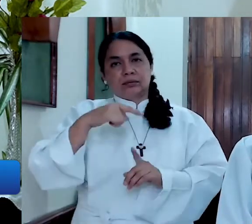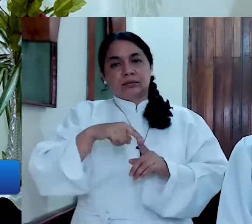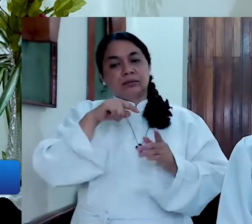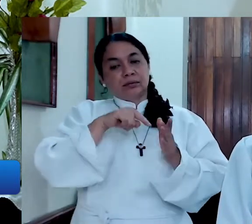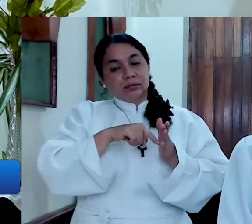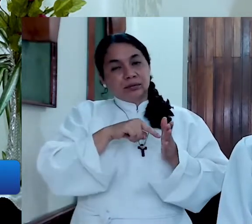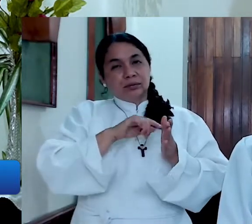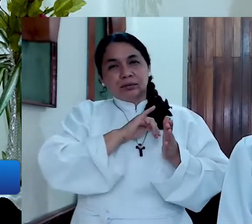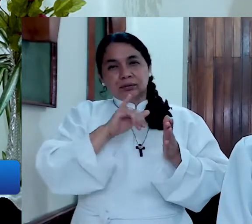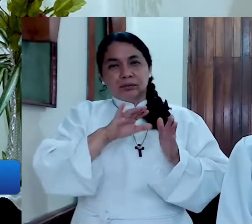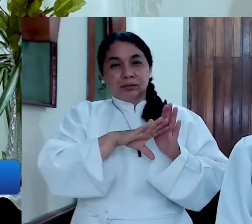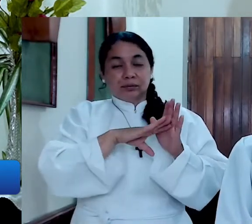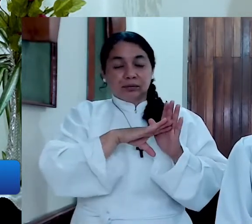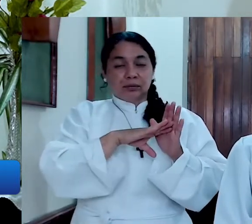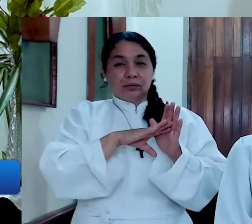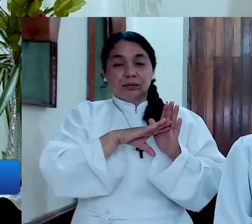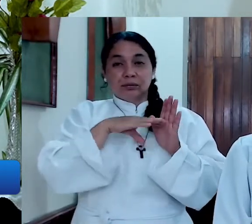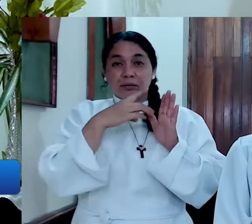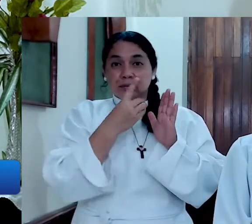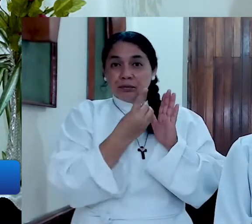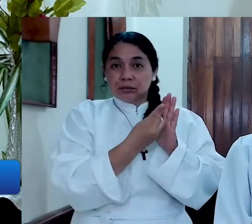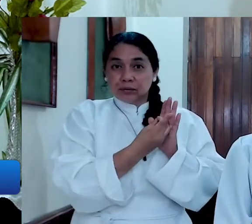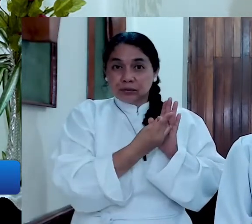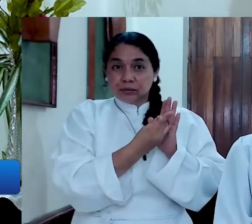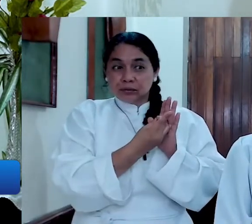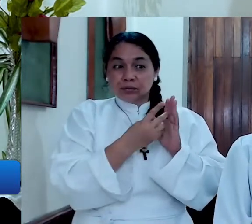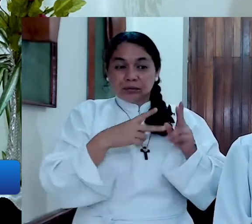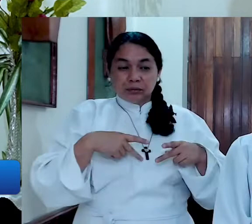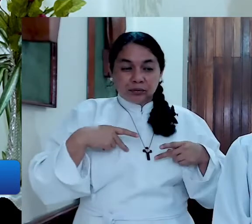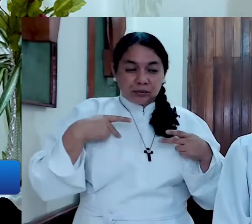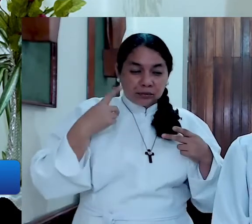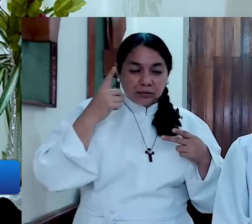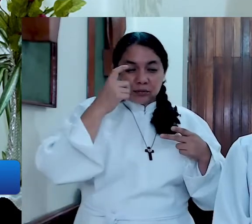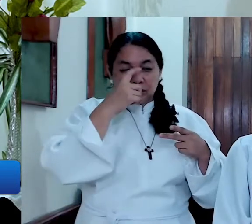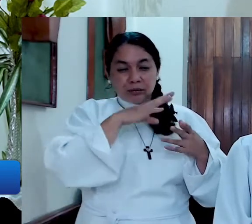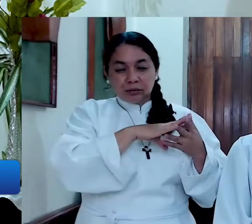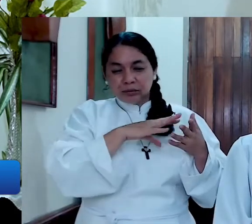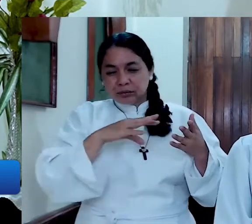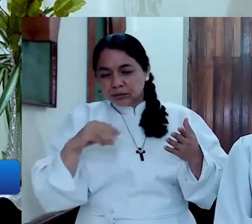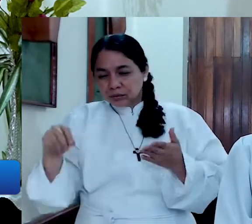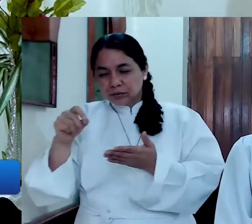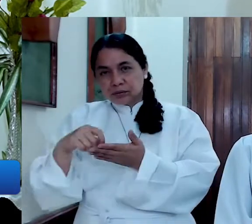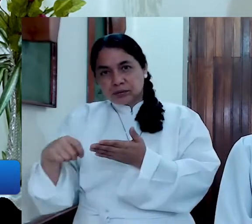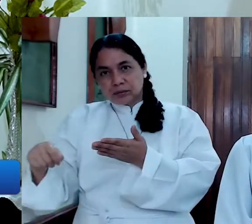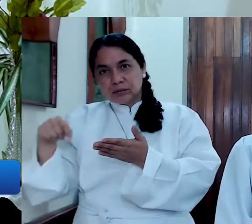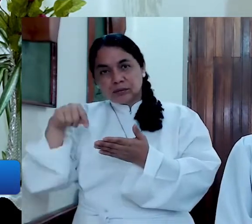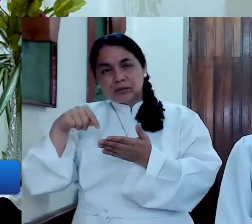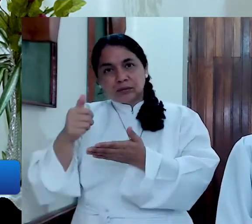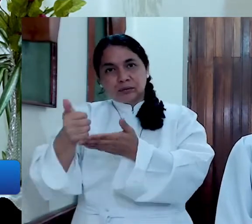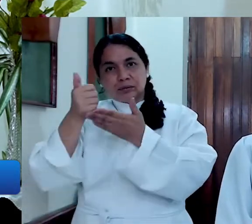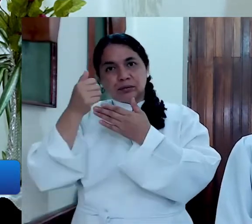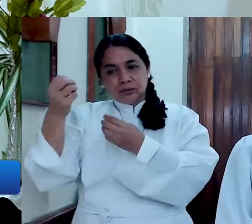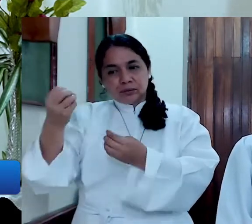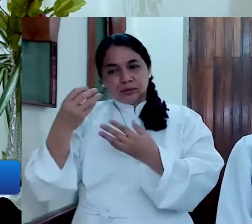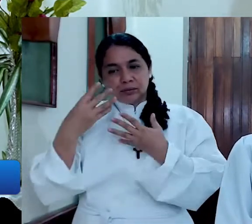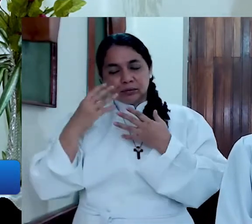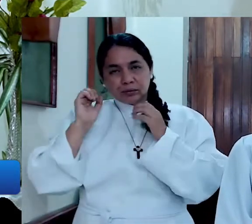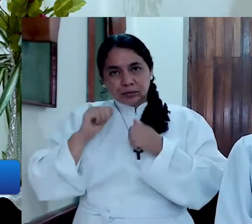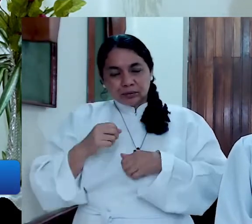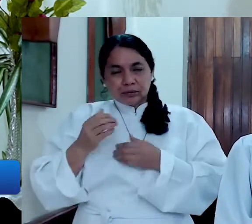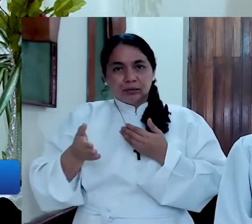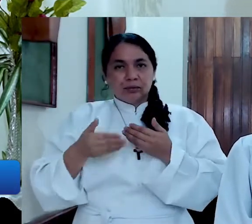comunidad vivía, las dificultades por las que atravesaban. Entonces, el evangelio viene a iluminar, a hacer